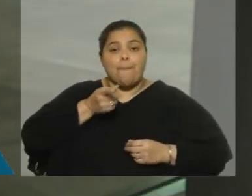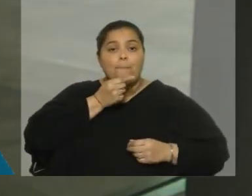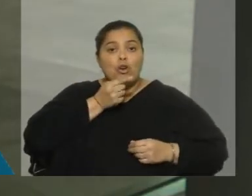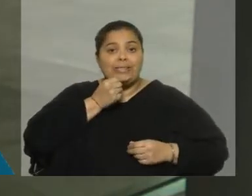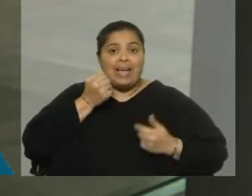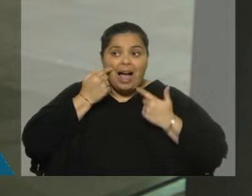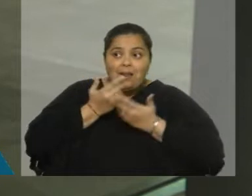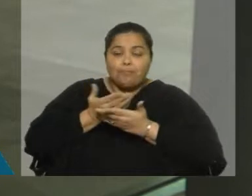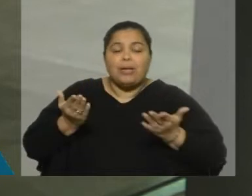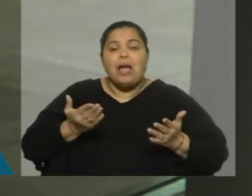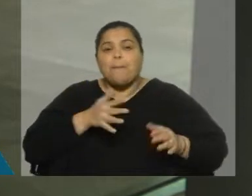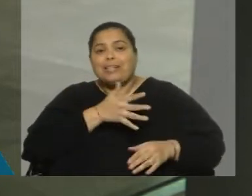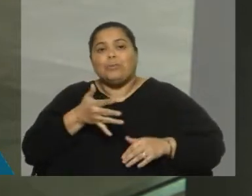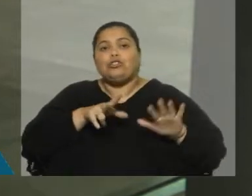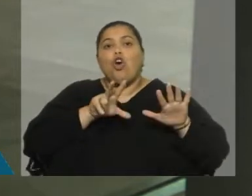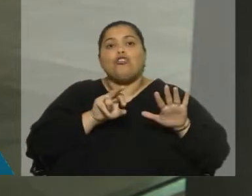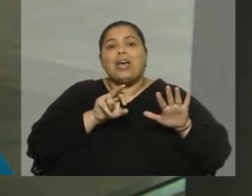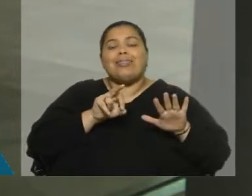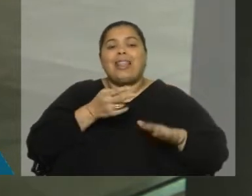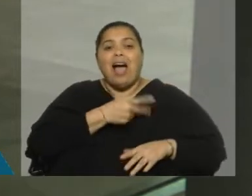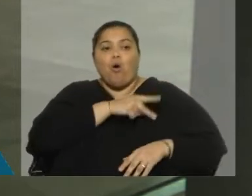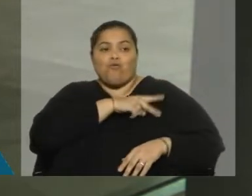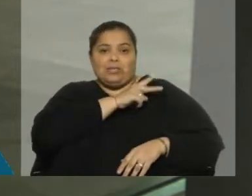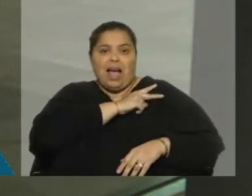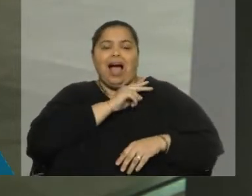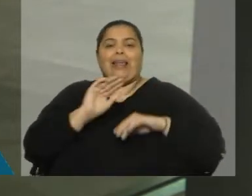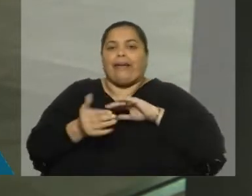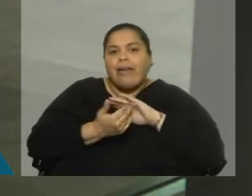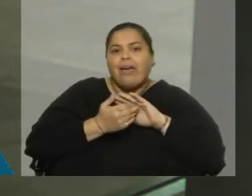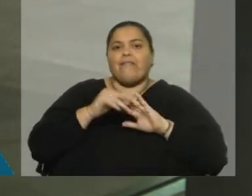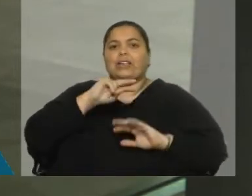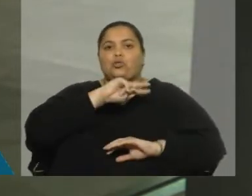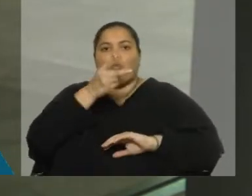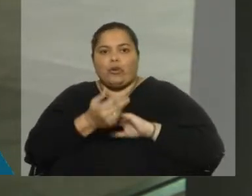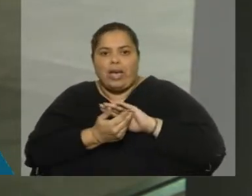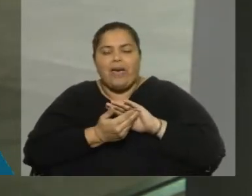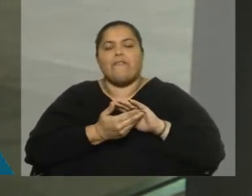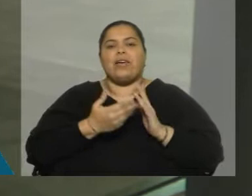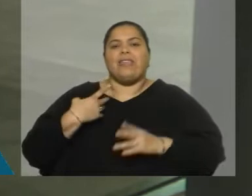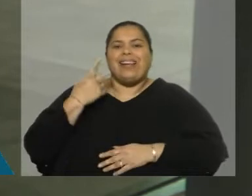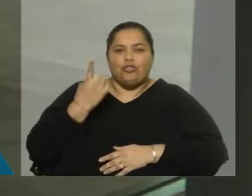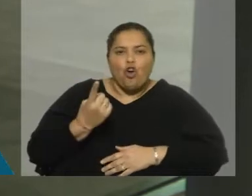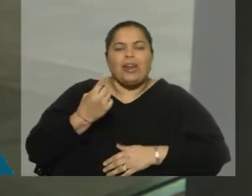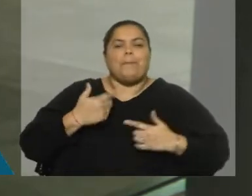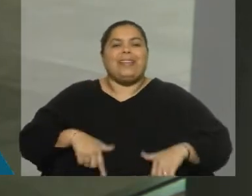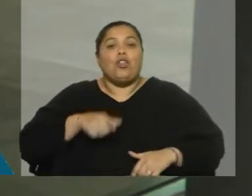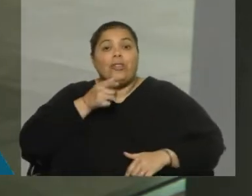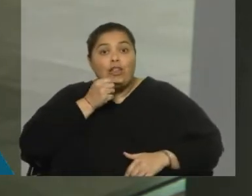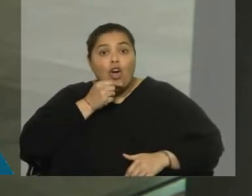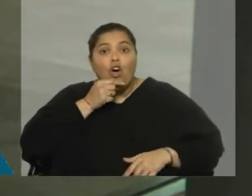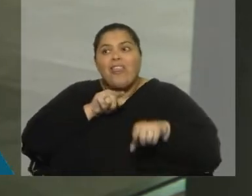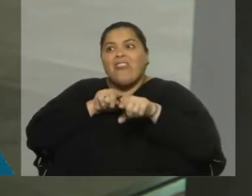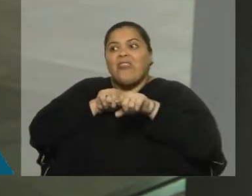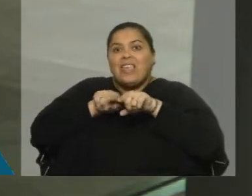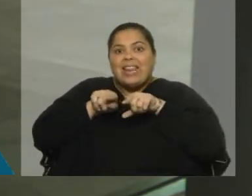unos 80 oficiales, jefes, subjefes, directores del Ministerio del Interior, recibieron información